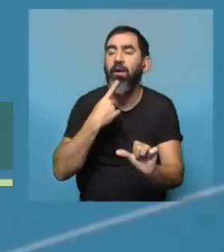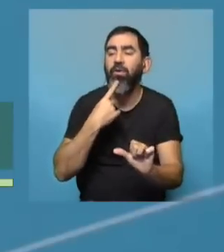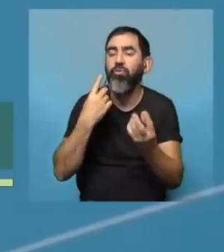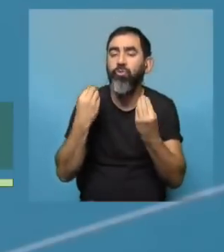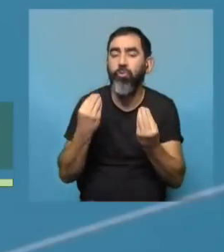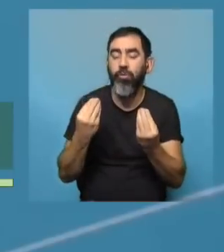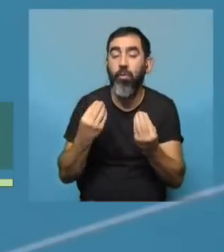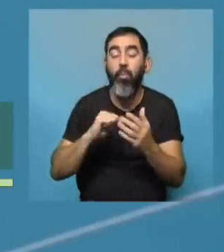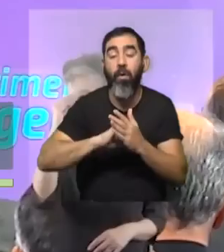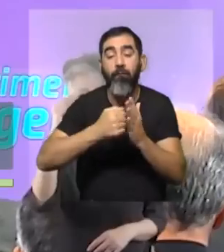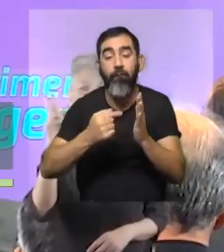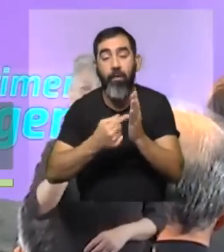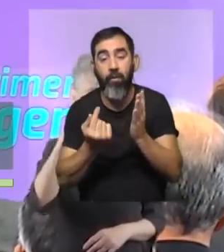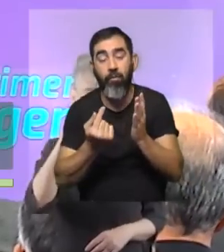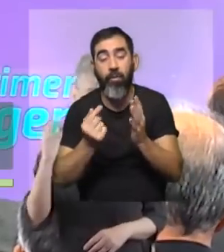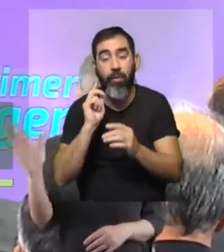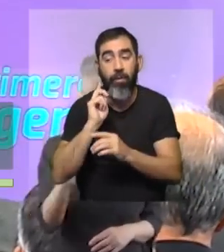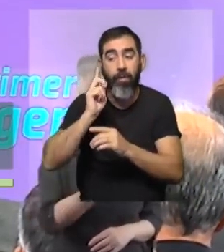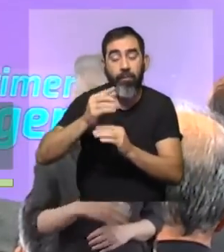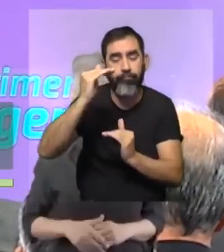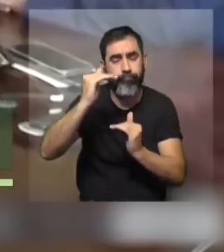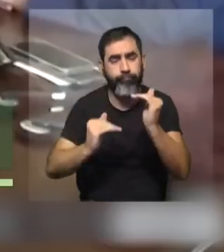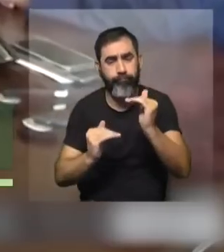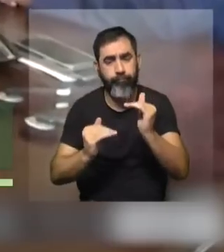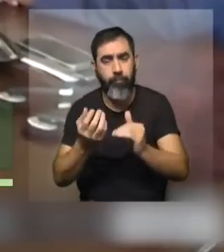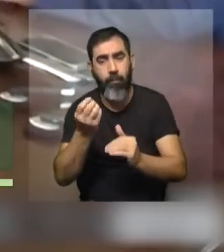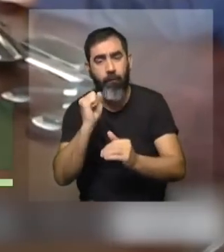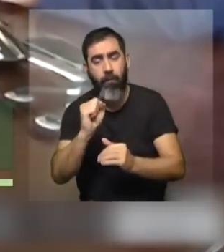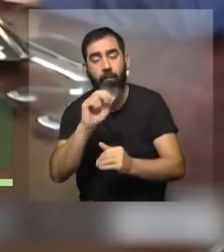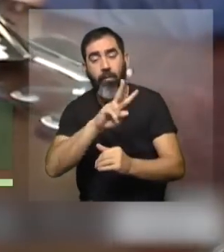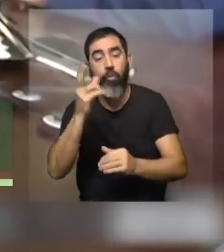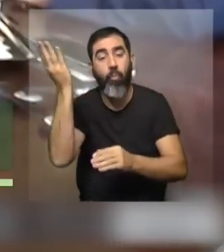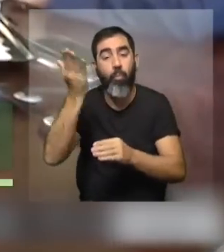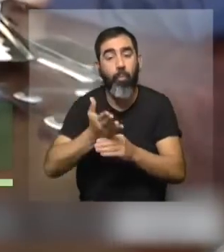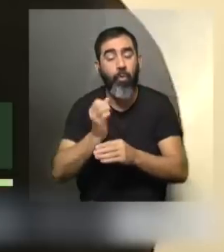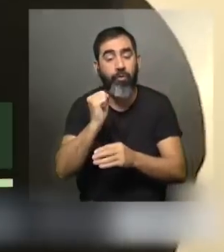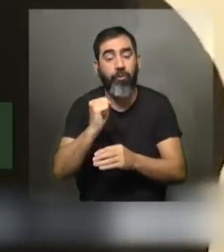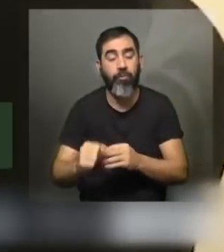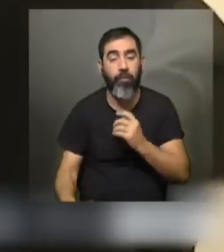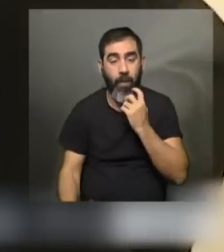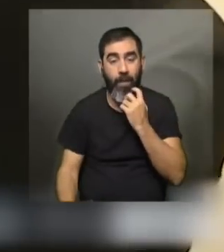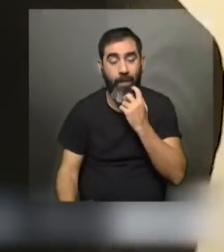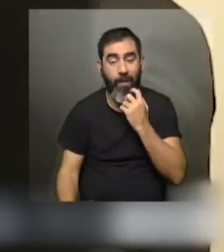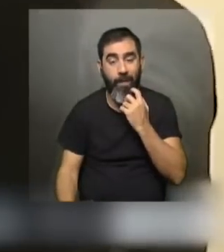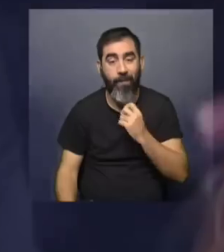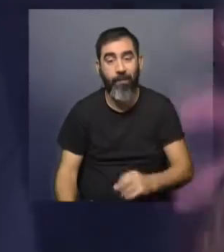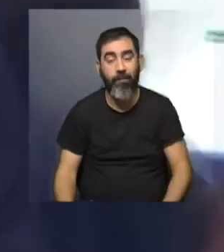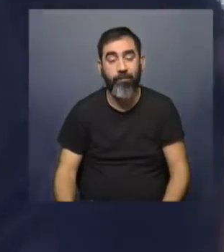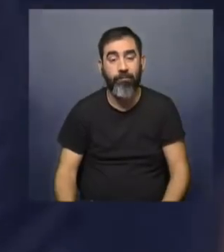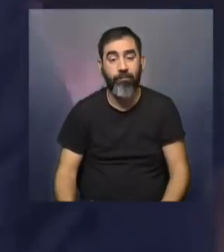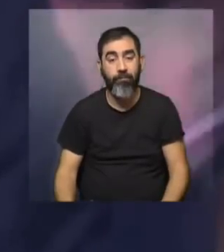después de que el Banco Central haya decidido devaluar este lunes un 22% del peso en el tipo de cambio oficial mayorista